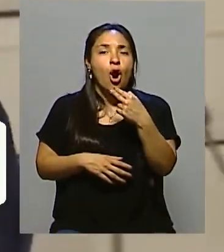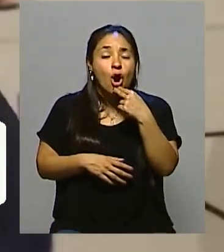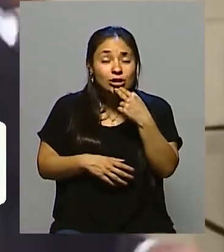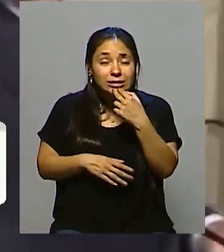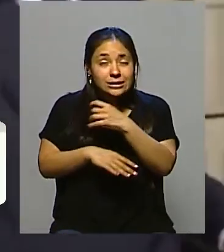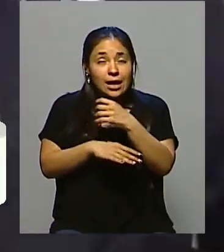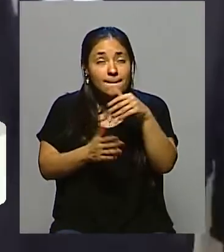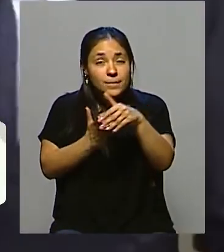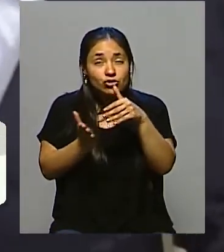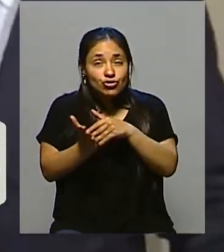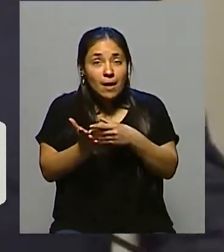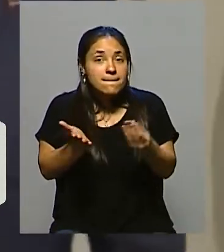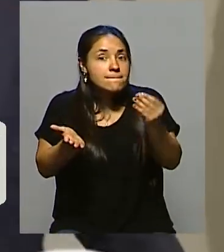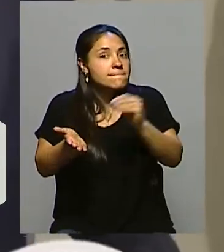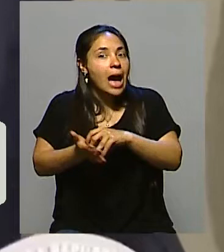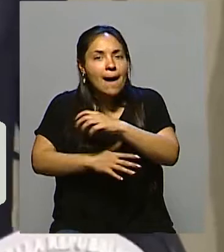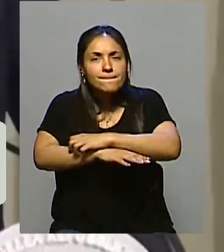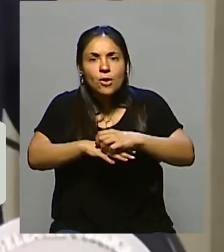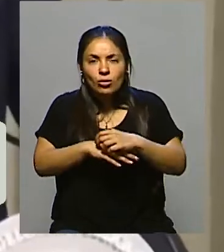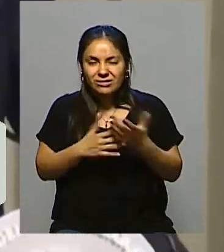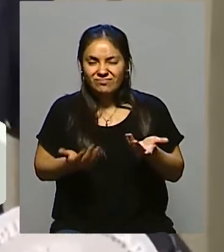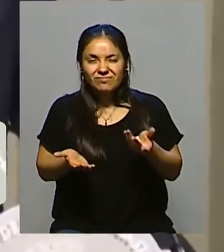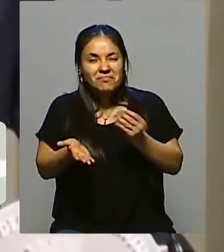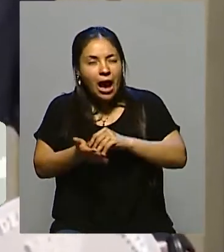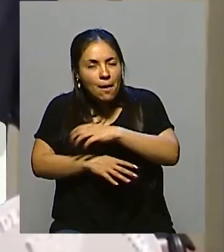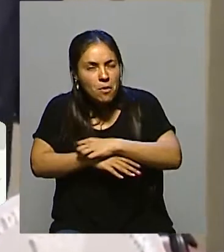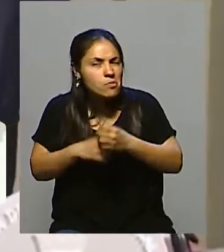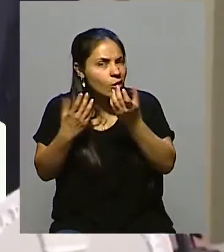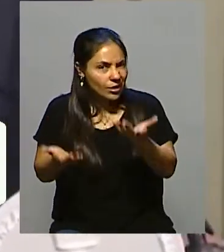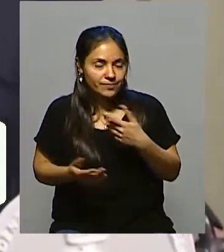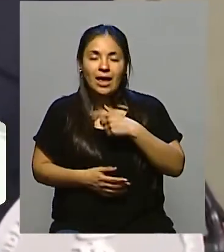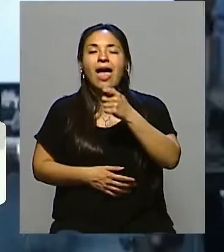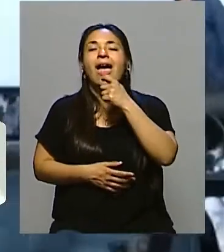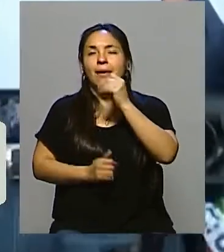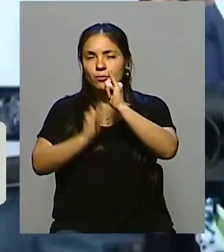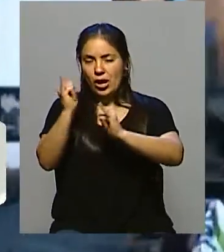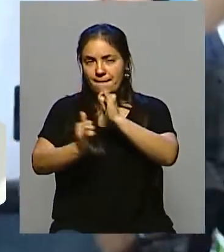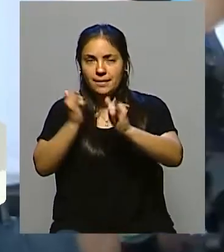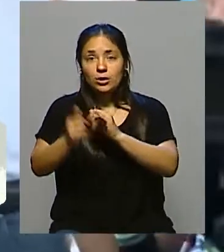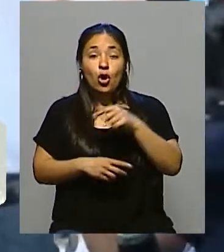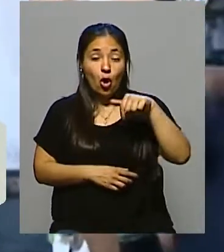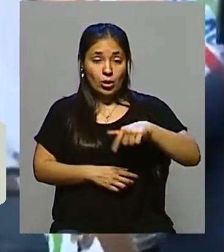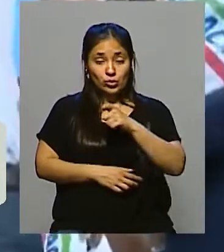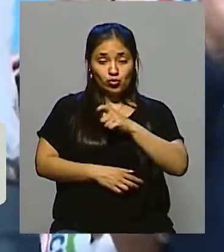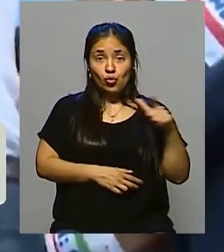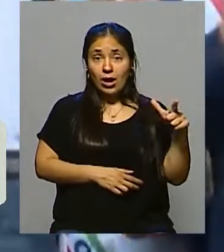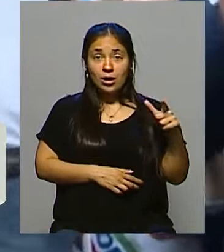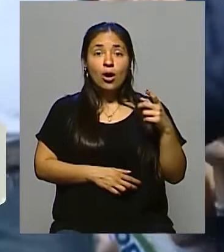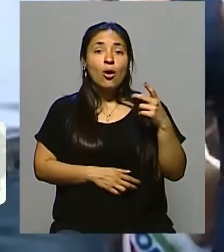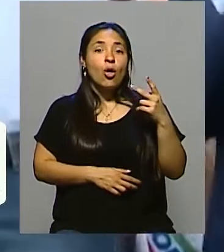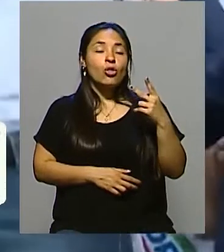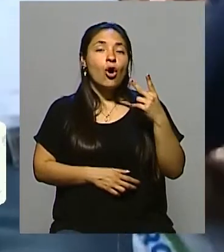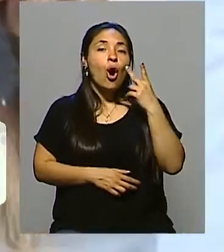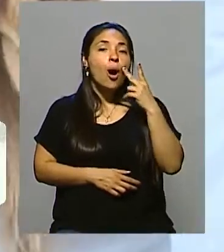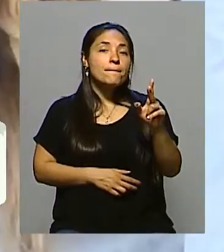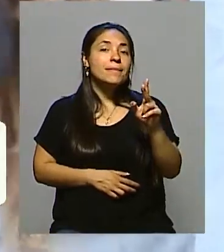pobres. ¿Y por qué más de pobres? Le hago un ejemplo. Hoy como hoy, un sueldo de 2 lucas, como